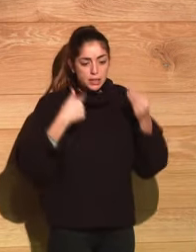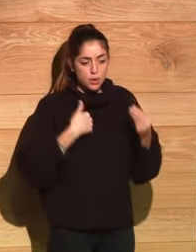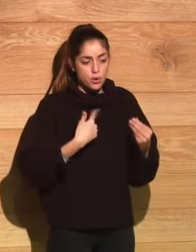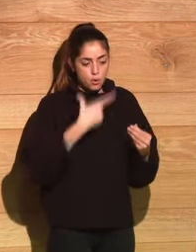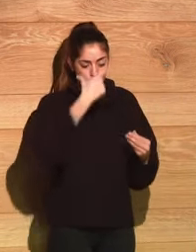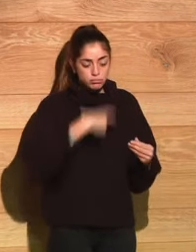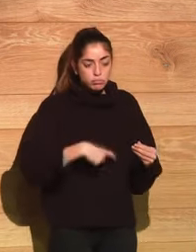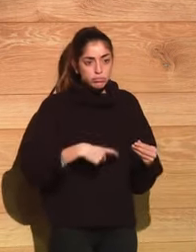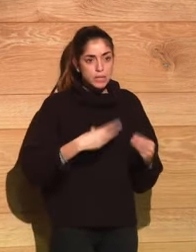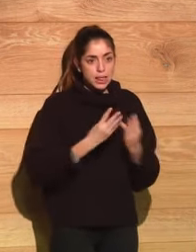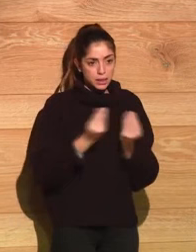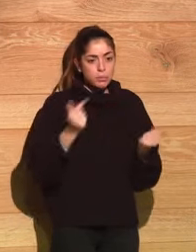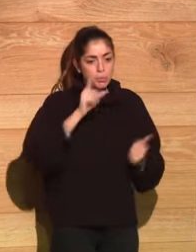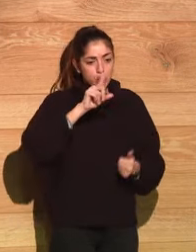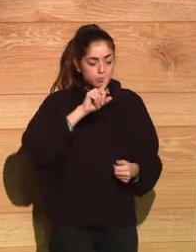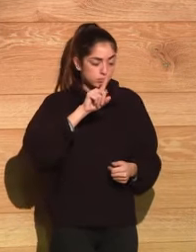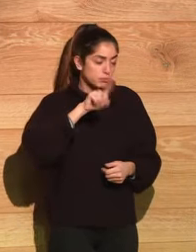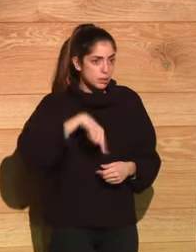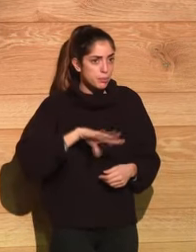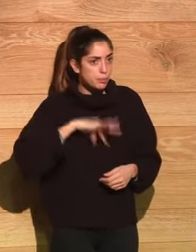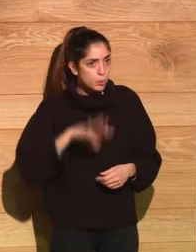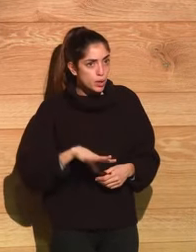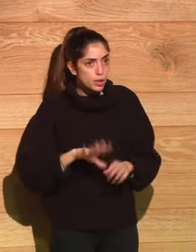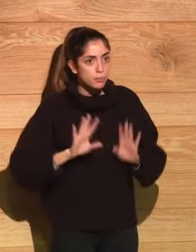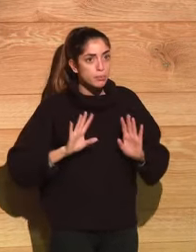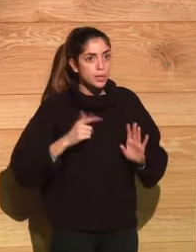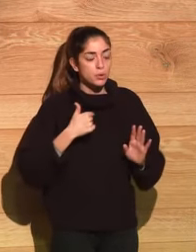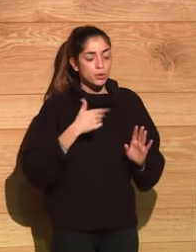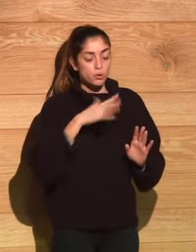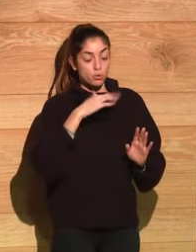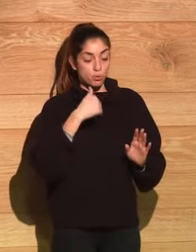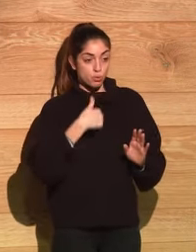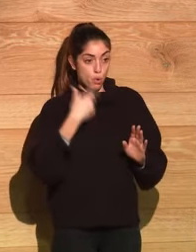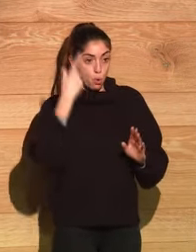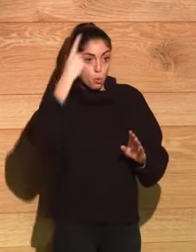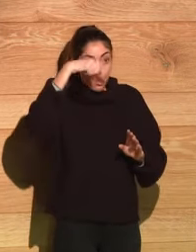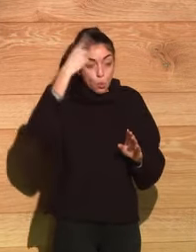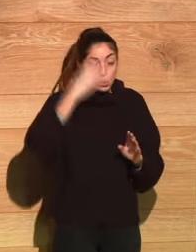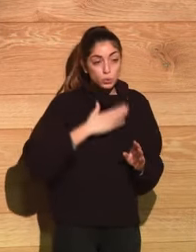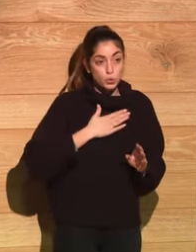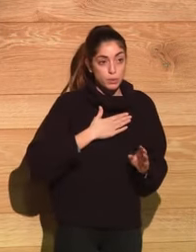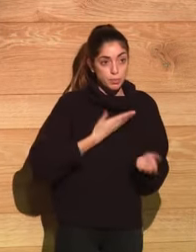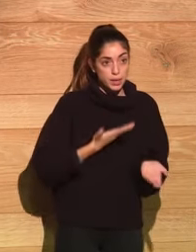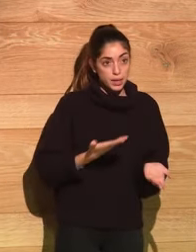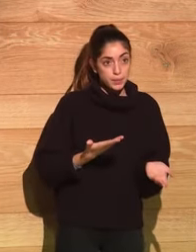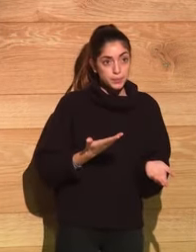porque era mi cultura, era la forma en que yo había aprendido, era la gente que yo consideraba